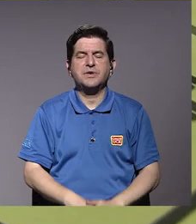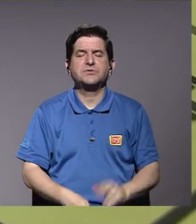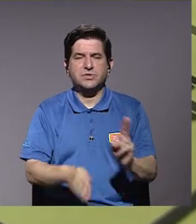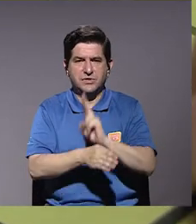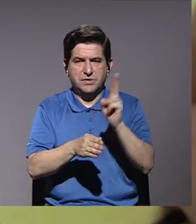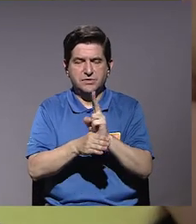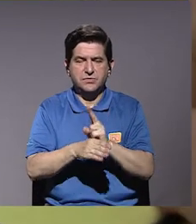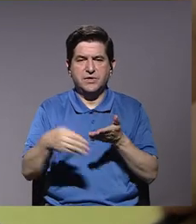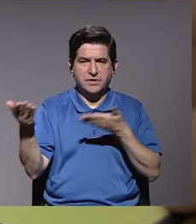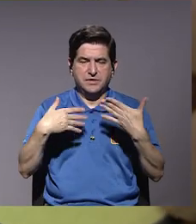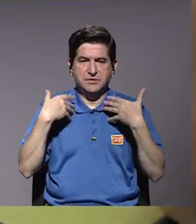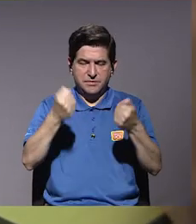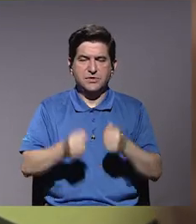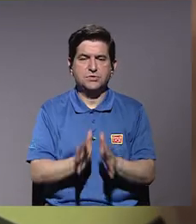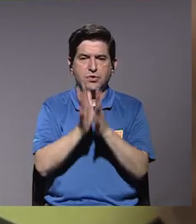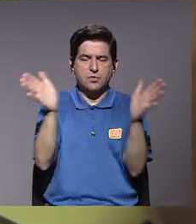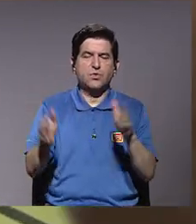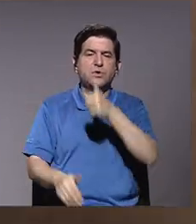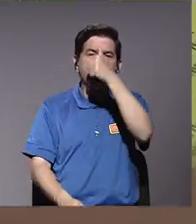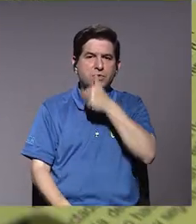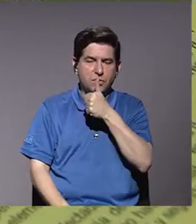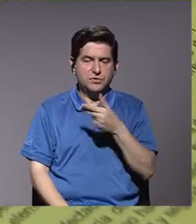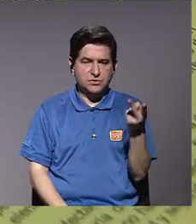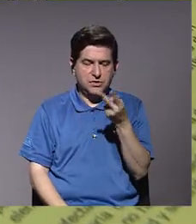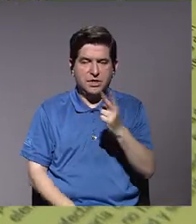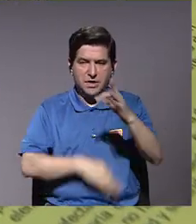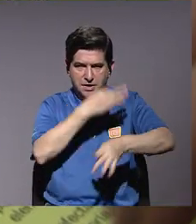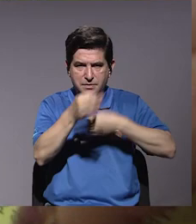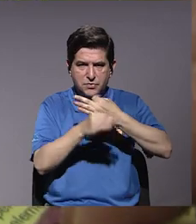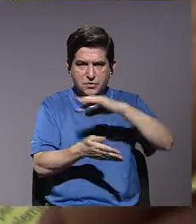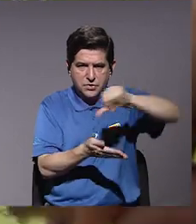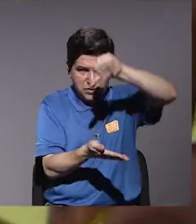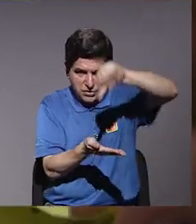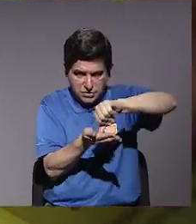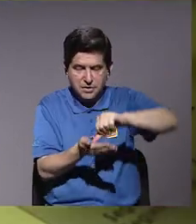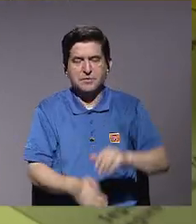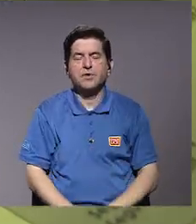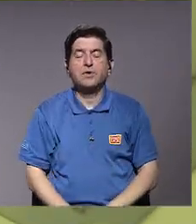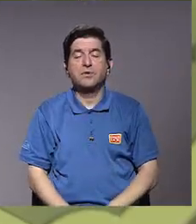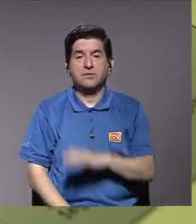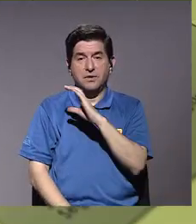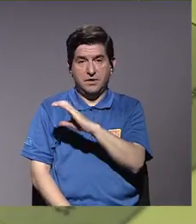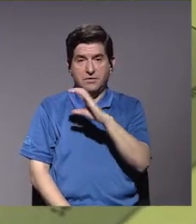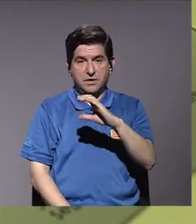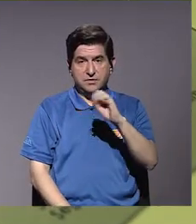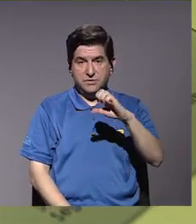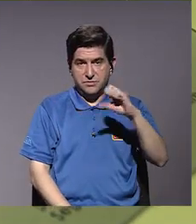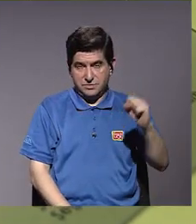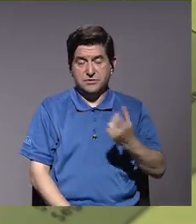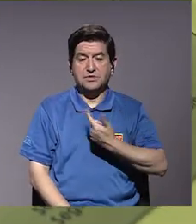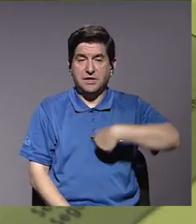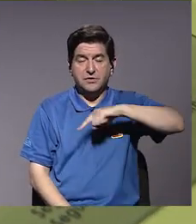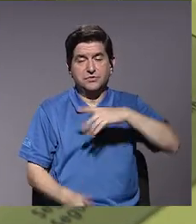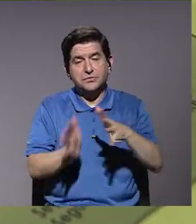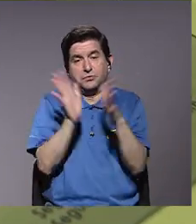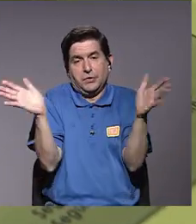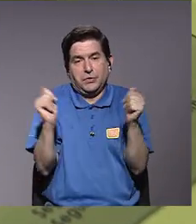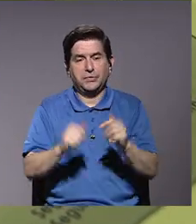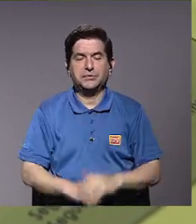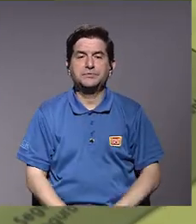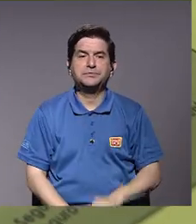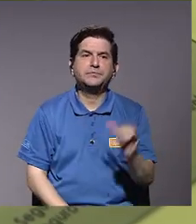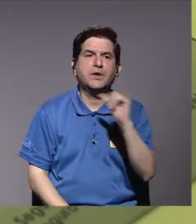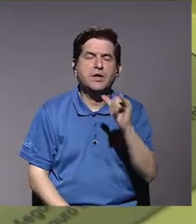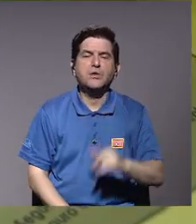Salud Públicos y Privados, que aplica tanto para centros privados como centros públicos. En el caso de la Caja del Seguro, pues somos públicos,